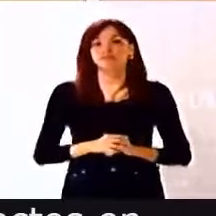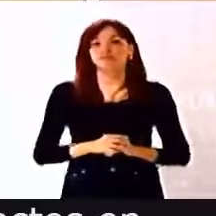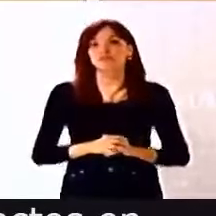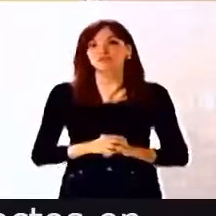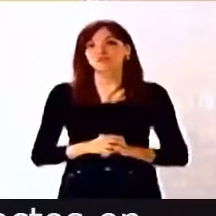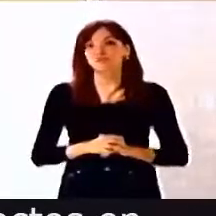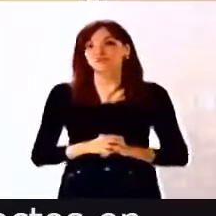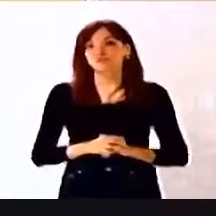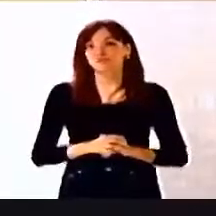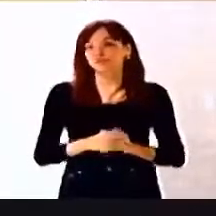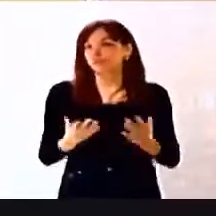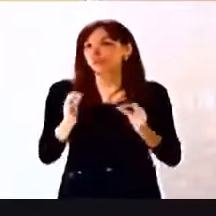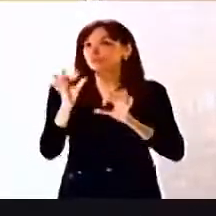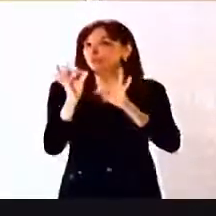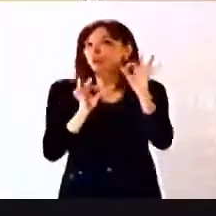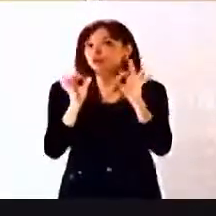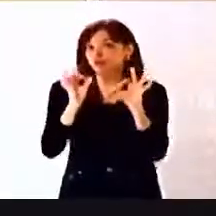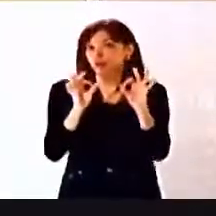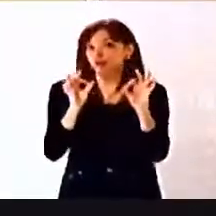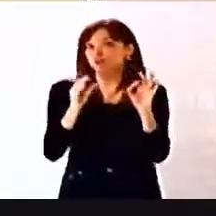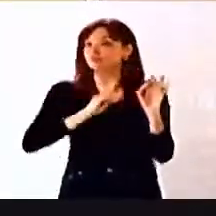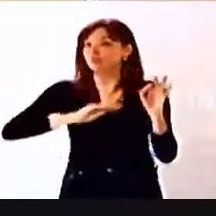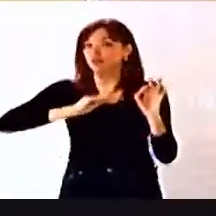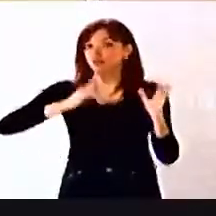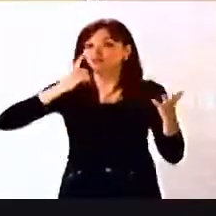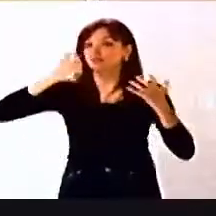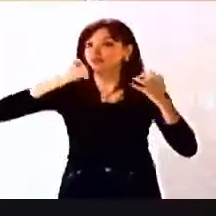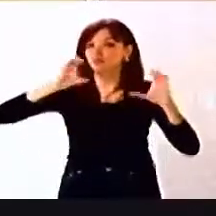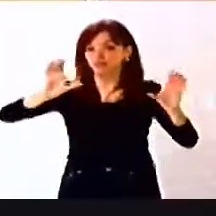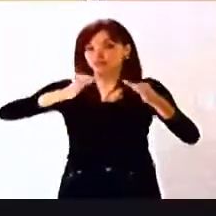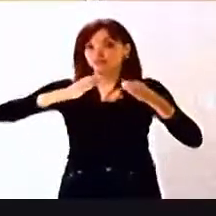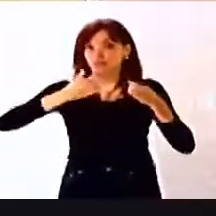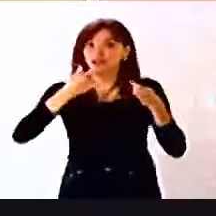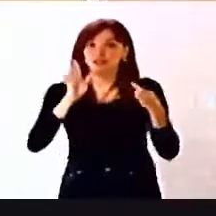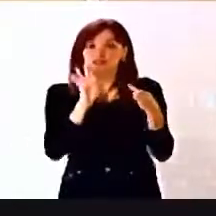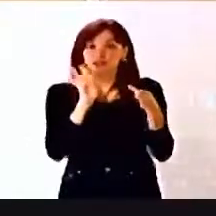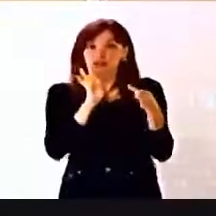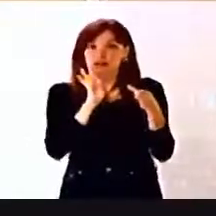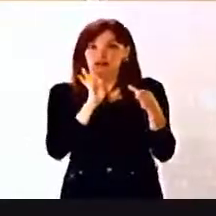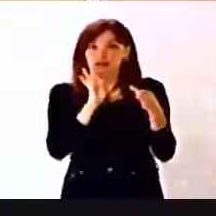Un buen porcentaje de ellos, de estos casos que les describo,